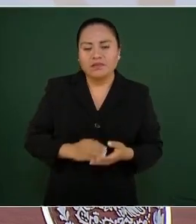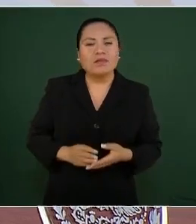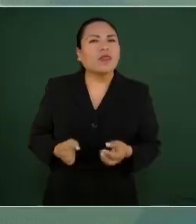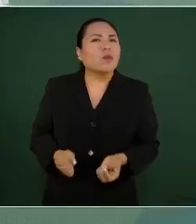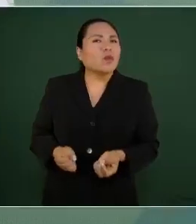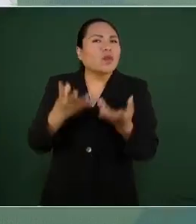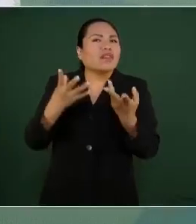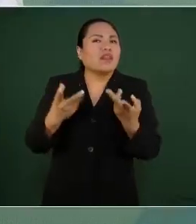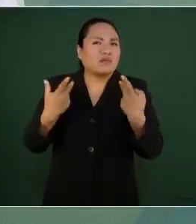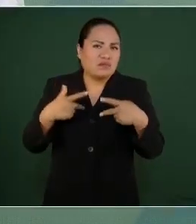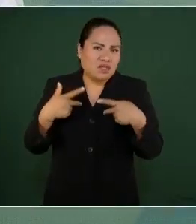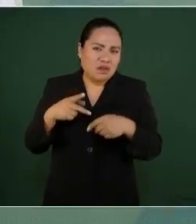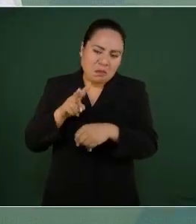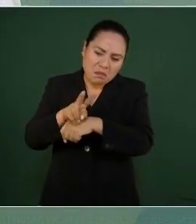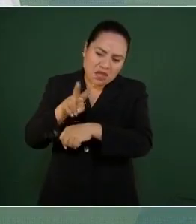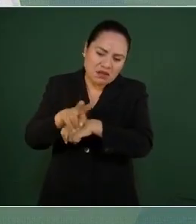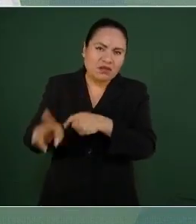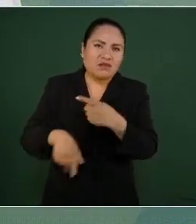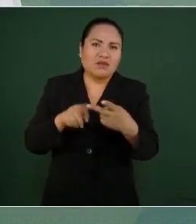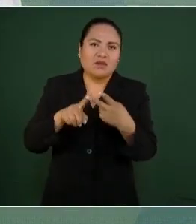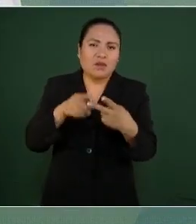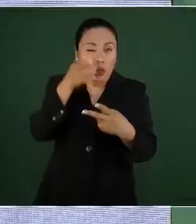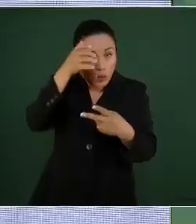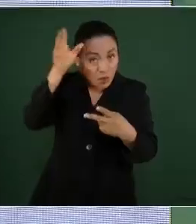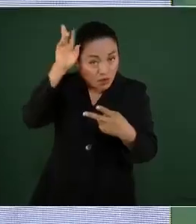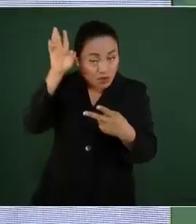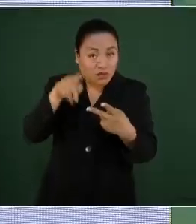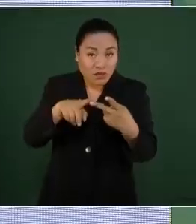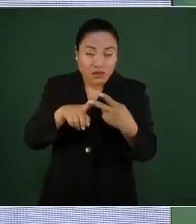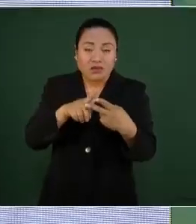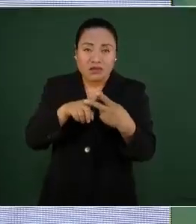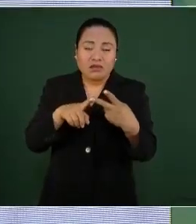¿cuántos venezolanos, cuántos cubanos?